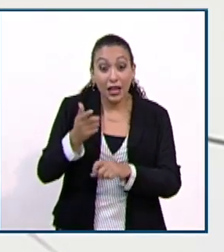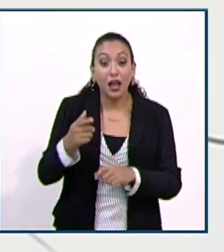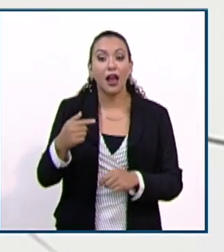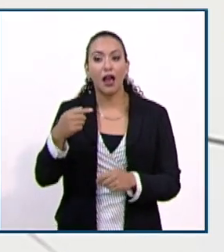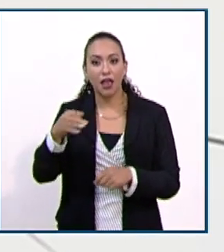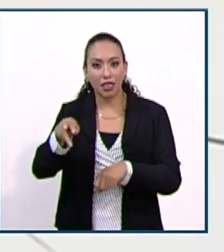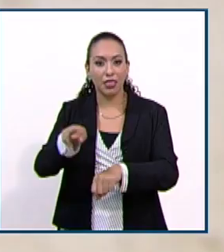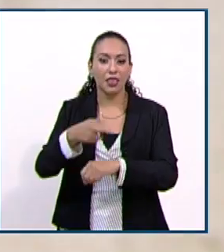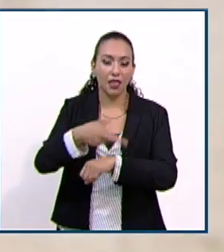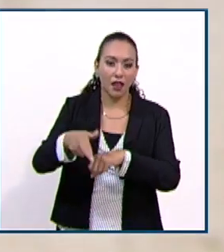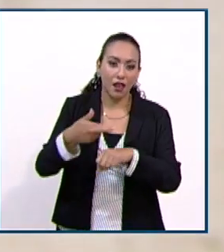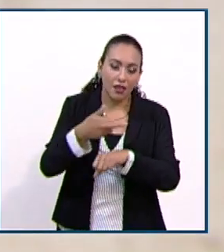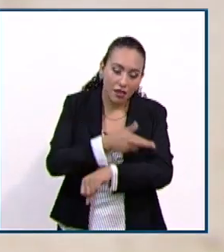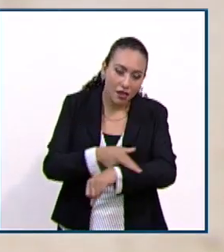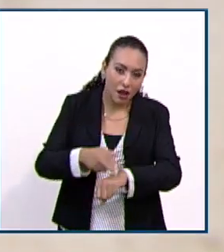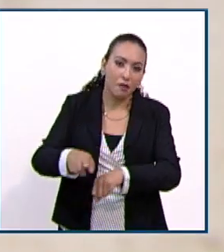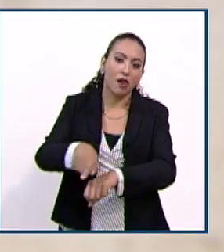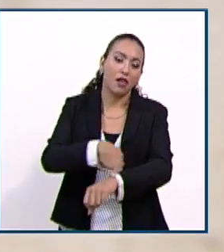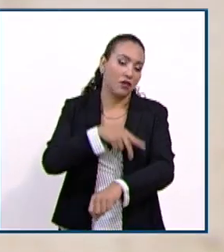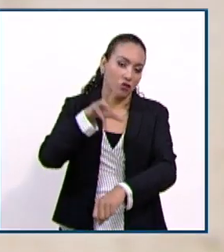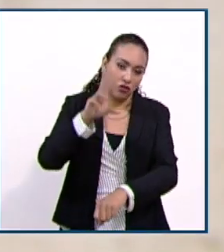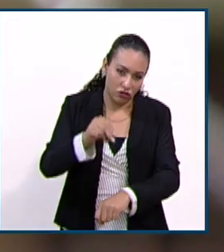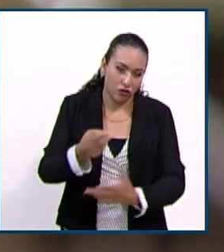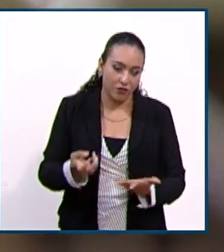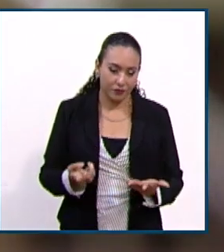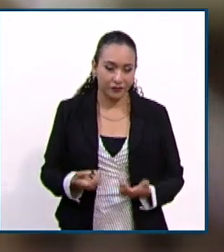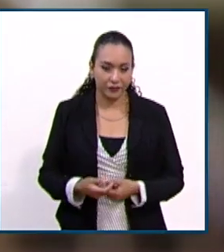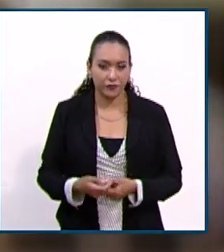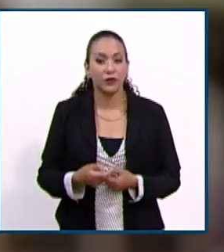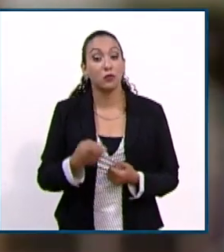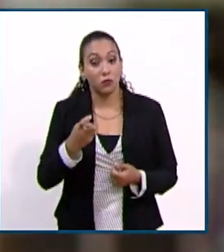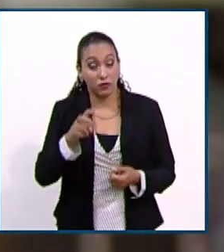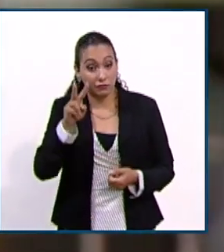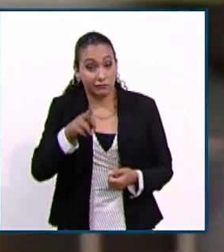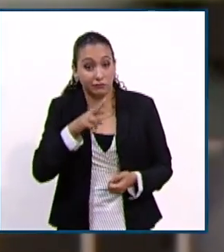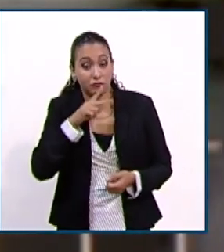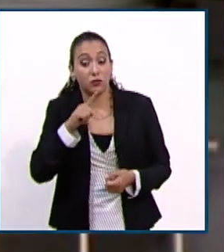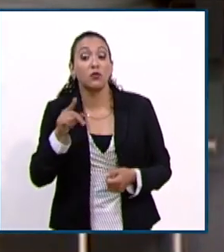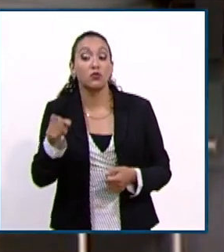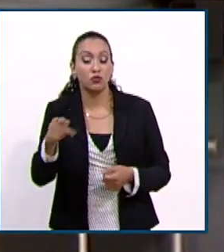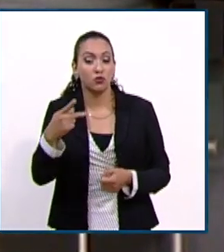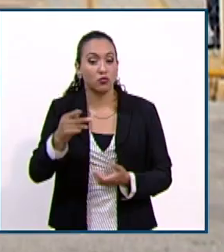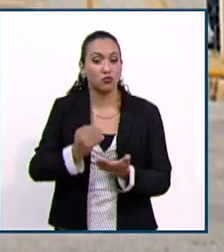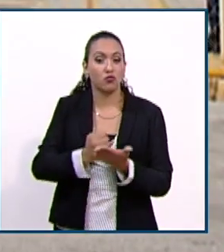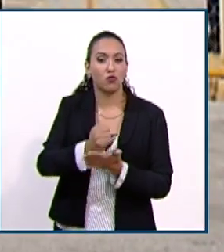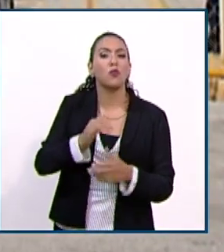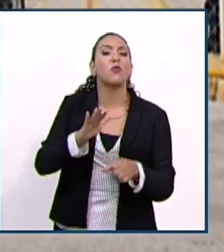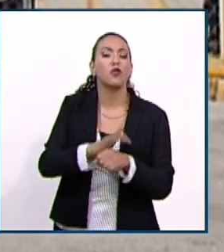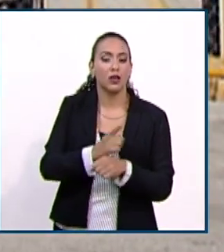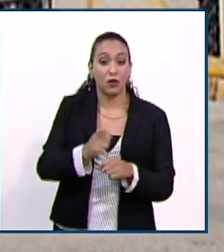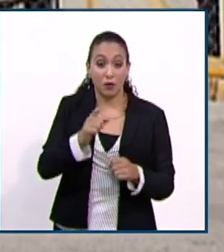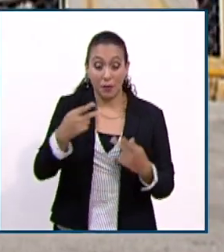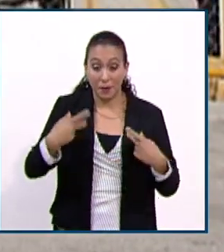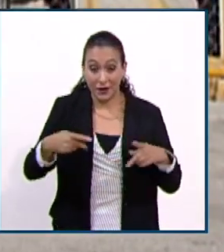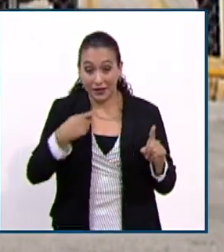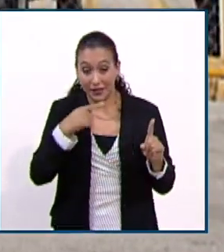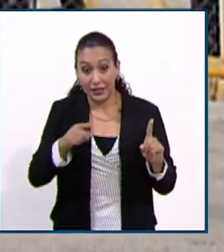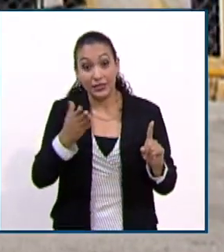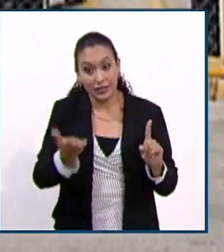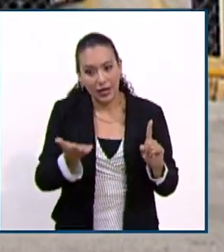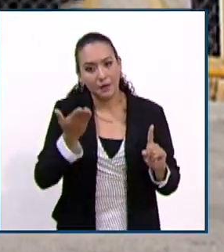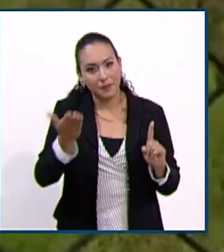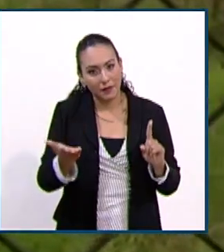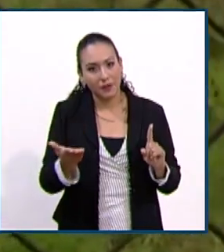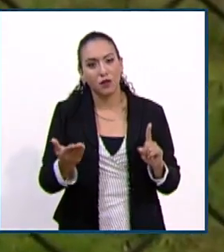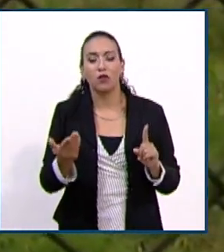y por ello no puede operar en su perjuicio. Calificó de preocupante la decisión, sobre todo cuando el imputado ya ha solicitado el